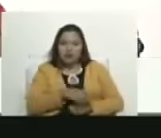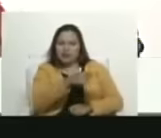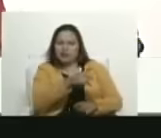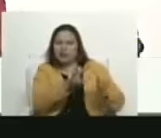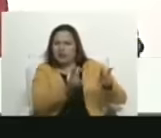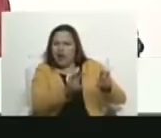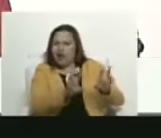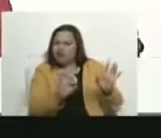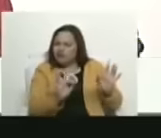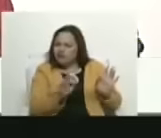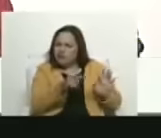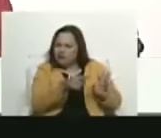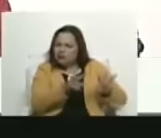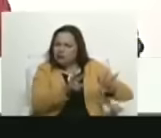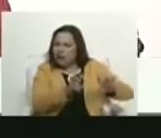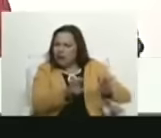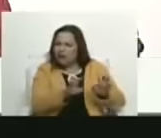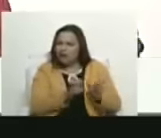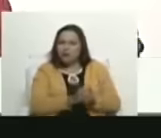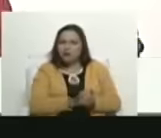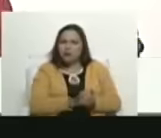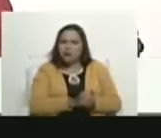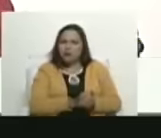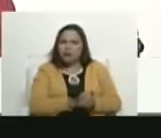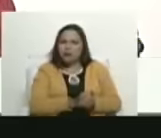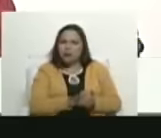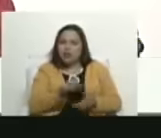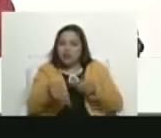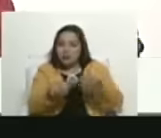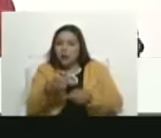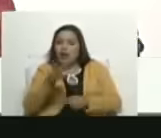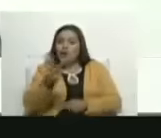sospechosa. El 4 diré otra cosa